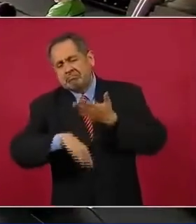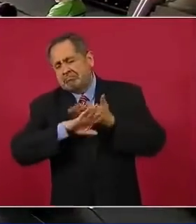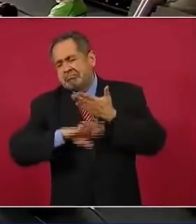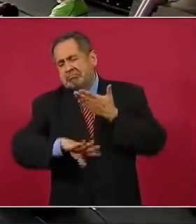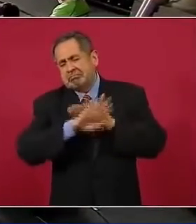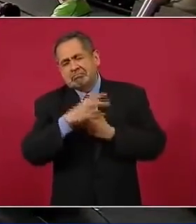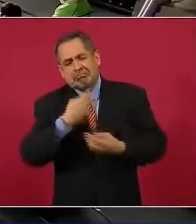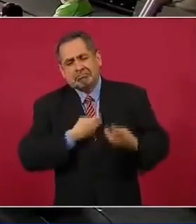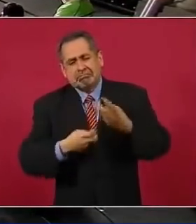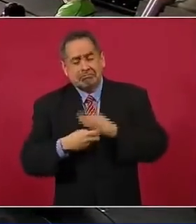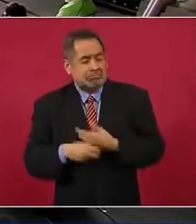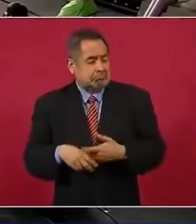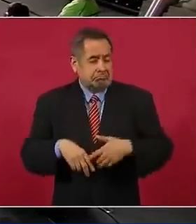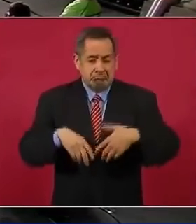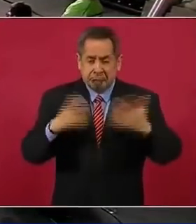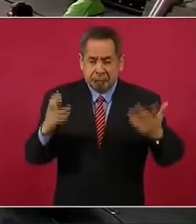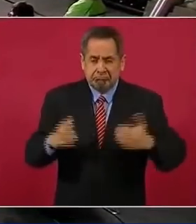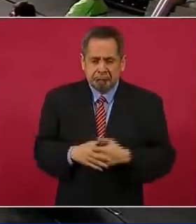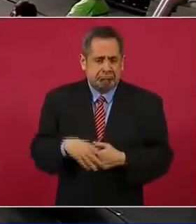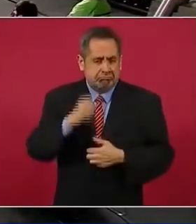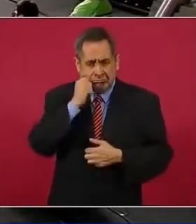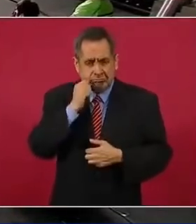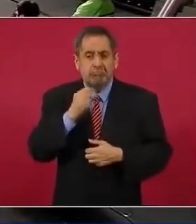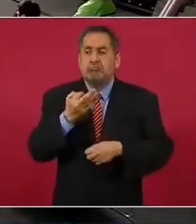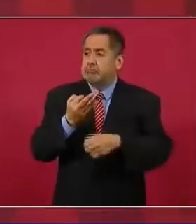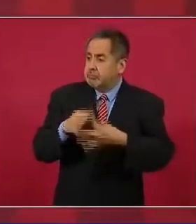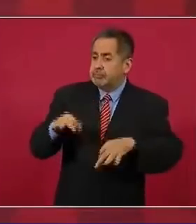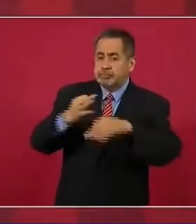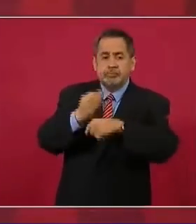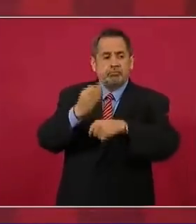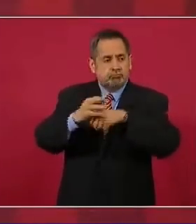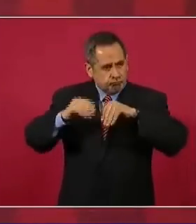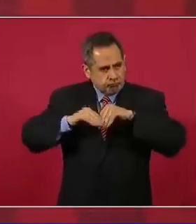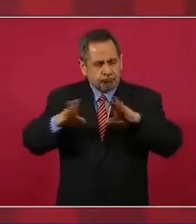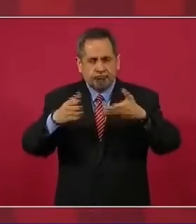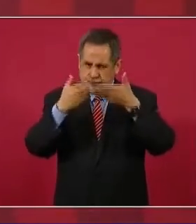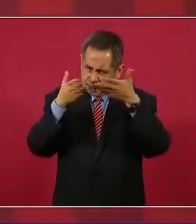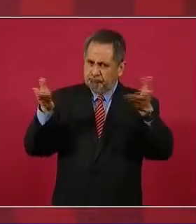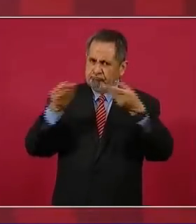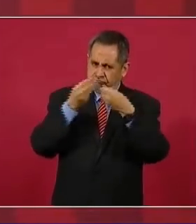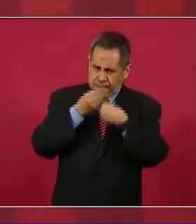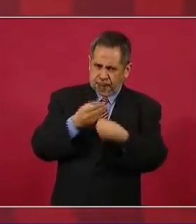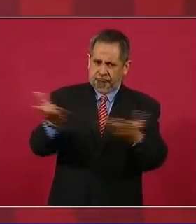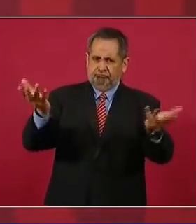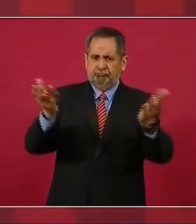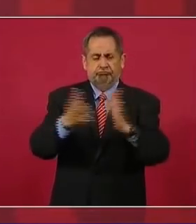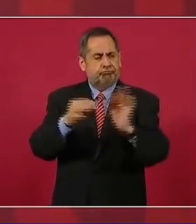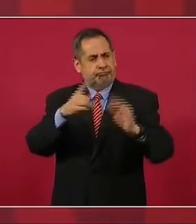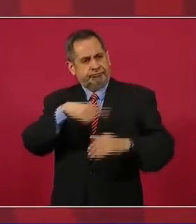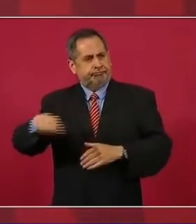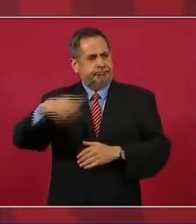que todo esto se ventile, se sepa